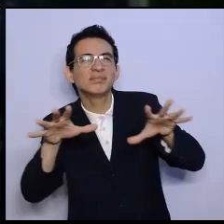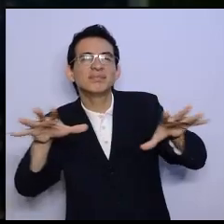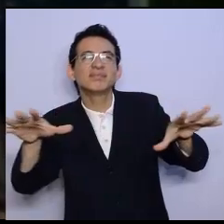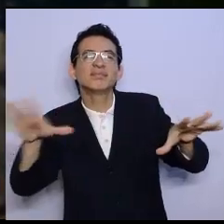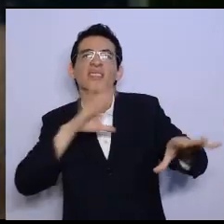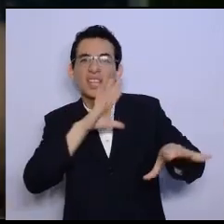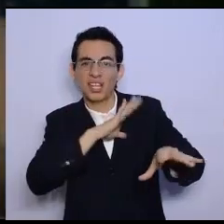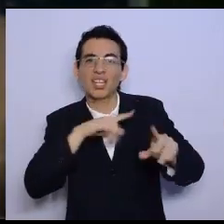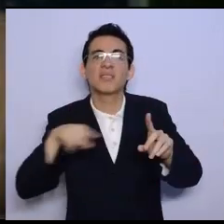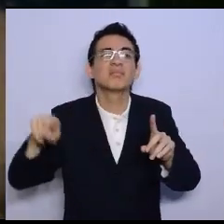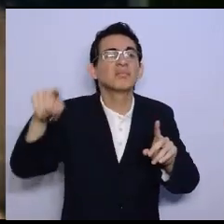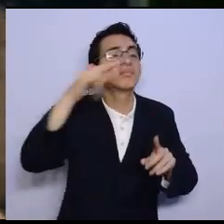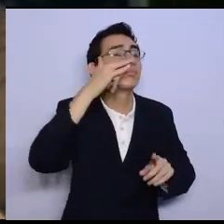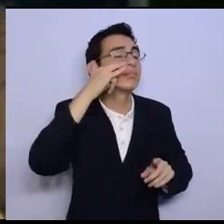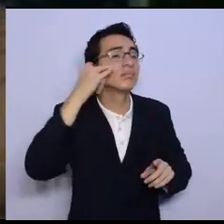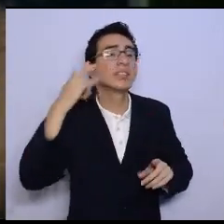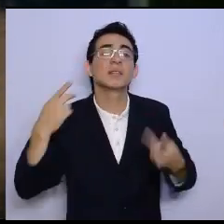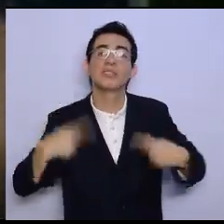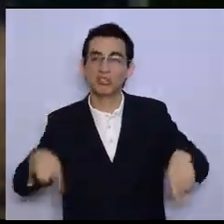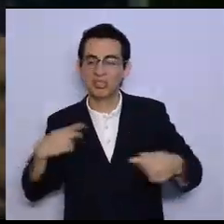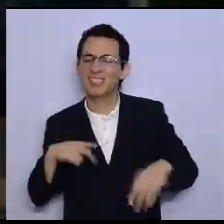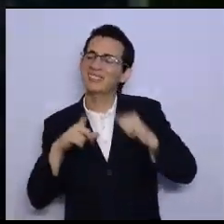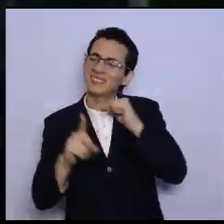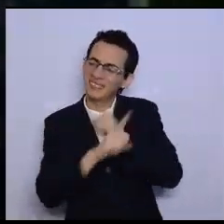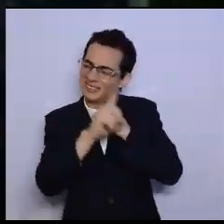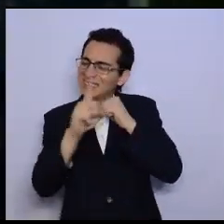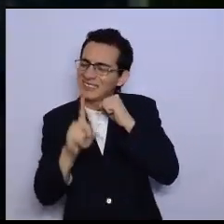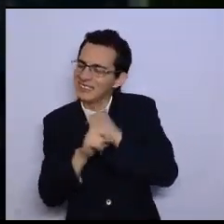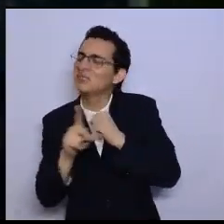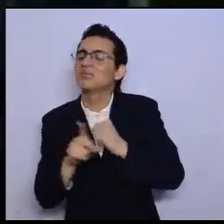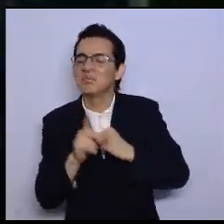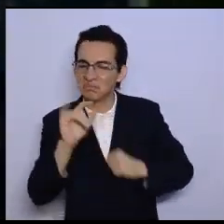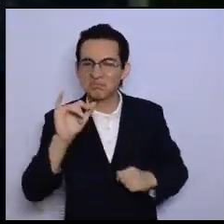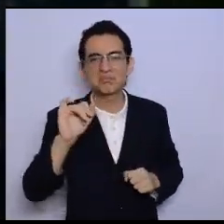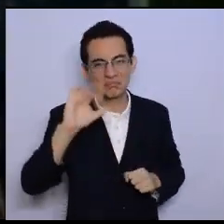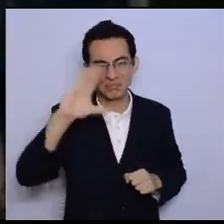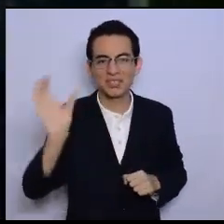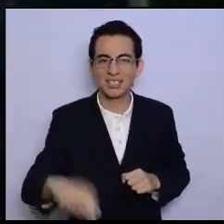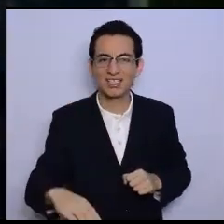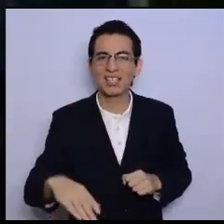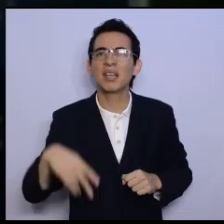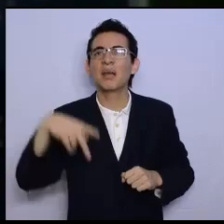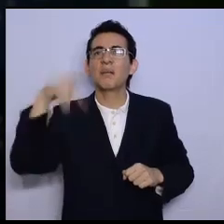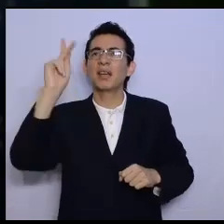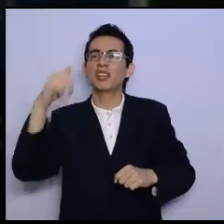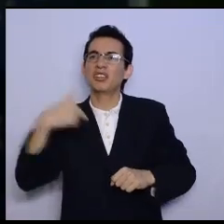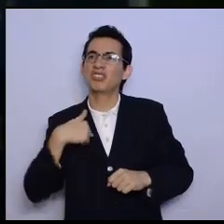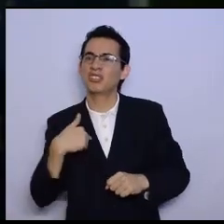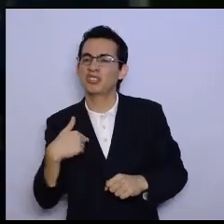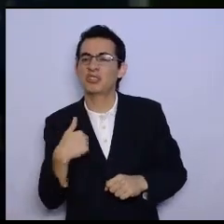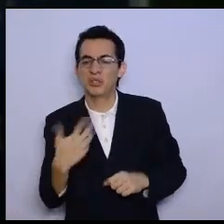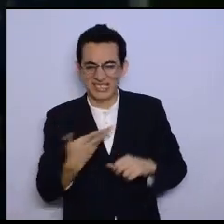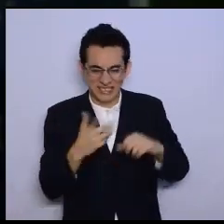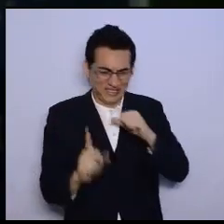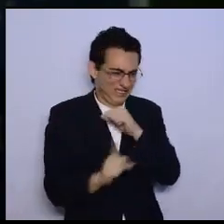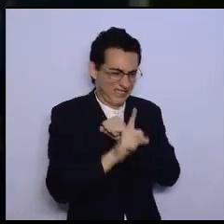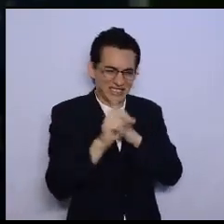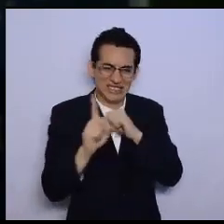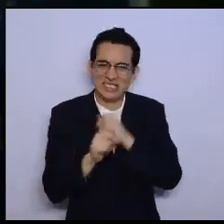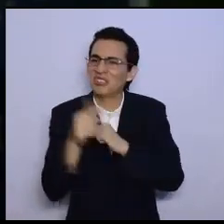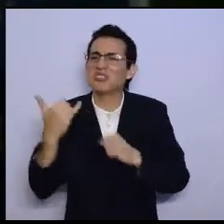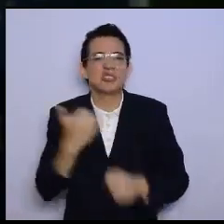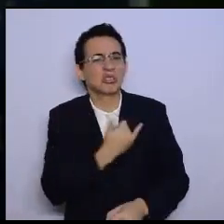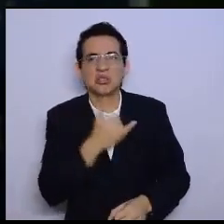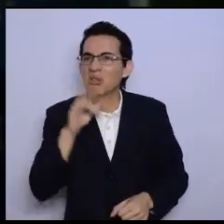profundo sufrimiento. ¿Ha oído la expresión esa de lo que estoy pasando no se lo deseo ni al peor de mis enemigos?